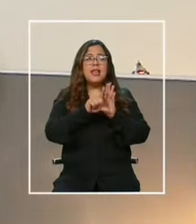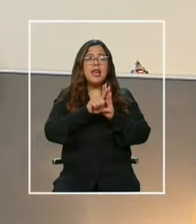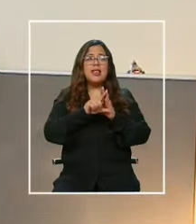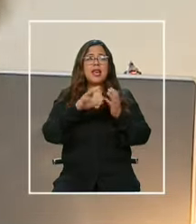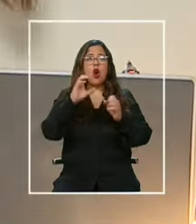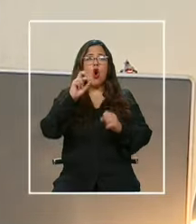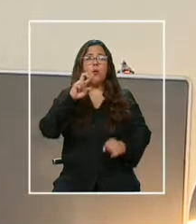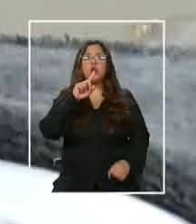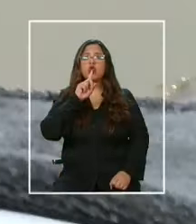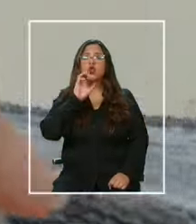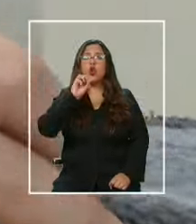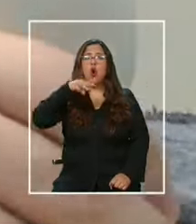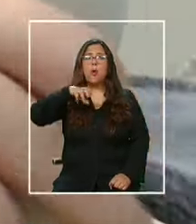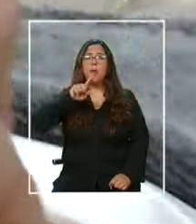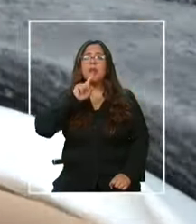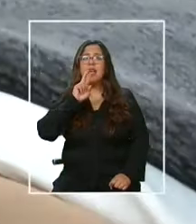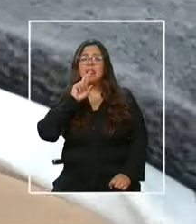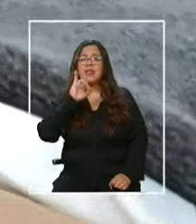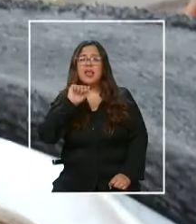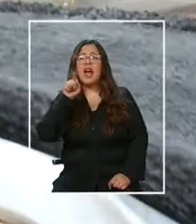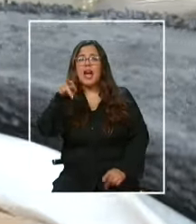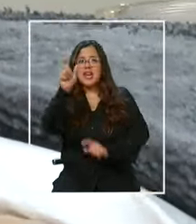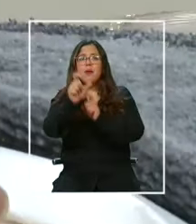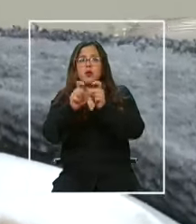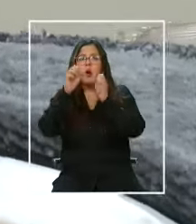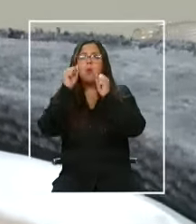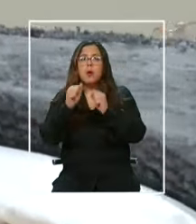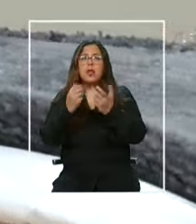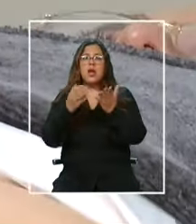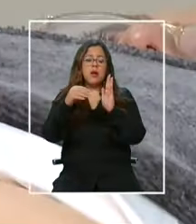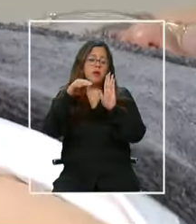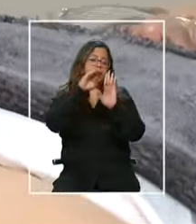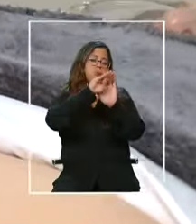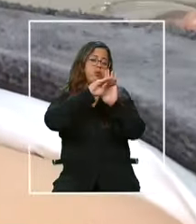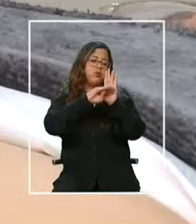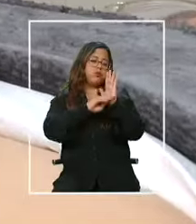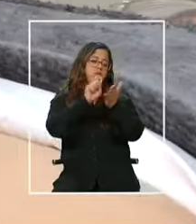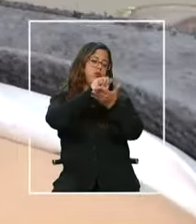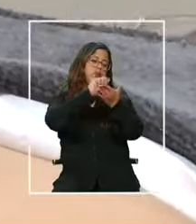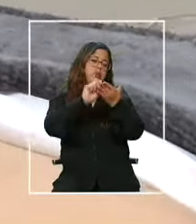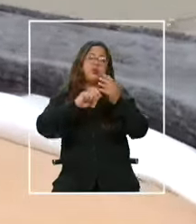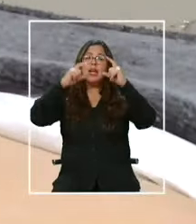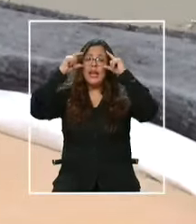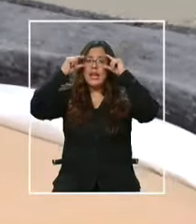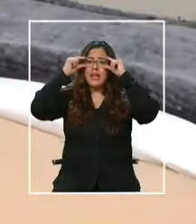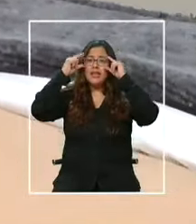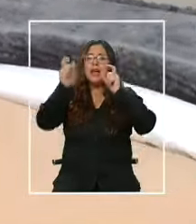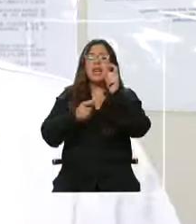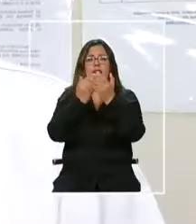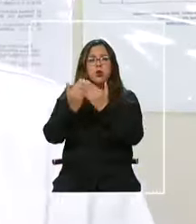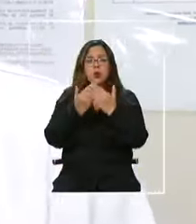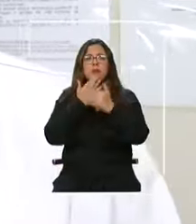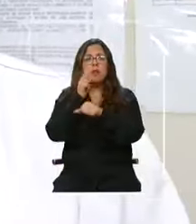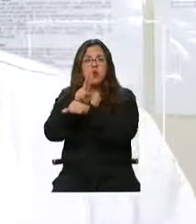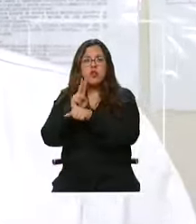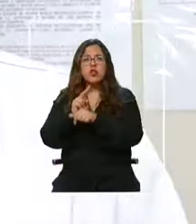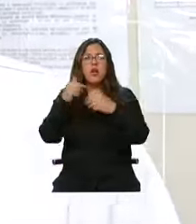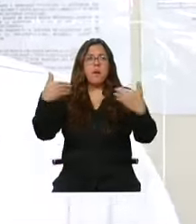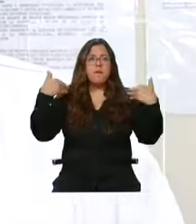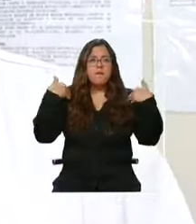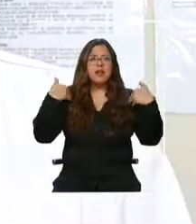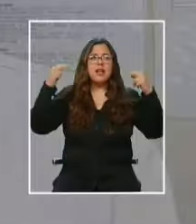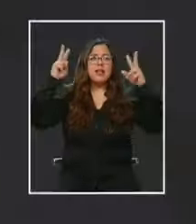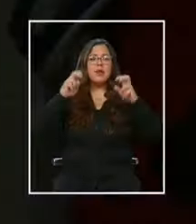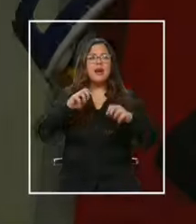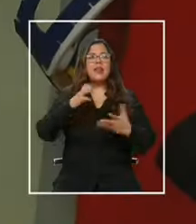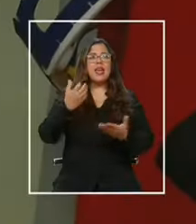cual los colegas de oftalmología pueden recetar lentes. Bueno, aquí en este caso, las estudiantes, junto también con los docentes, están realizando prácticas en la asignatura